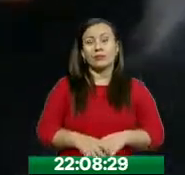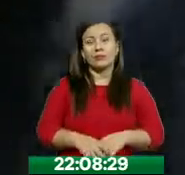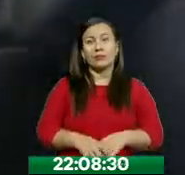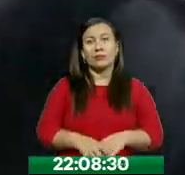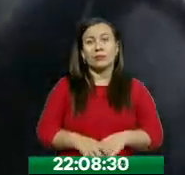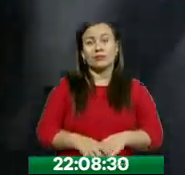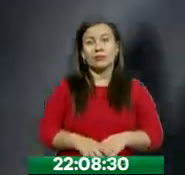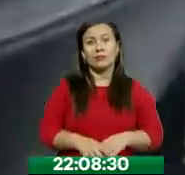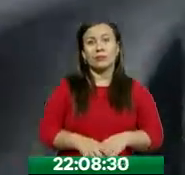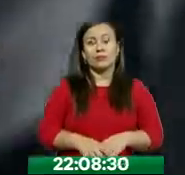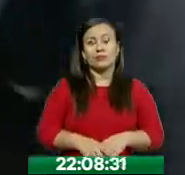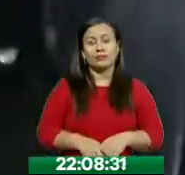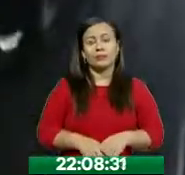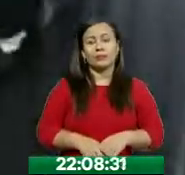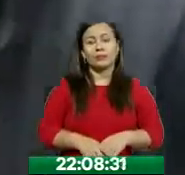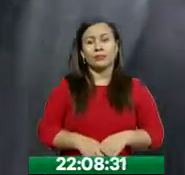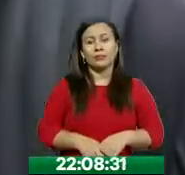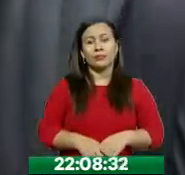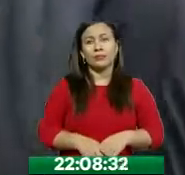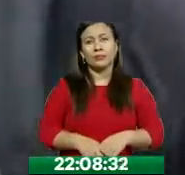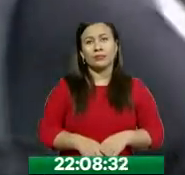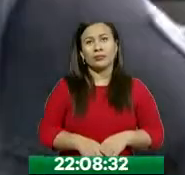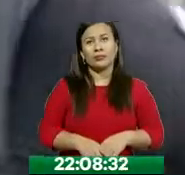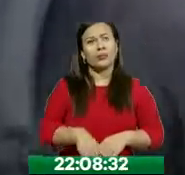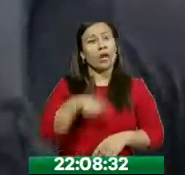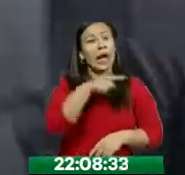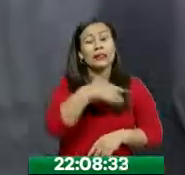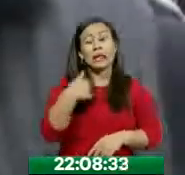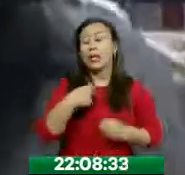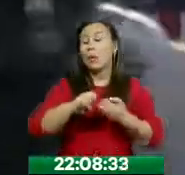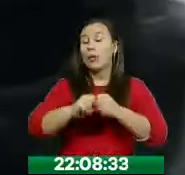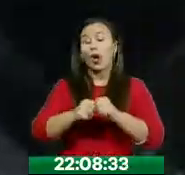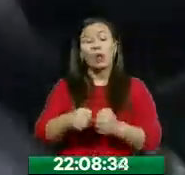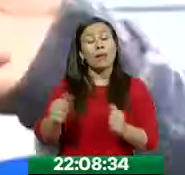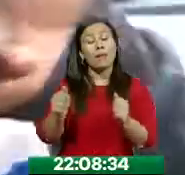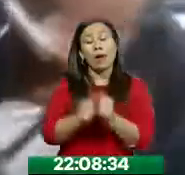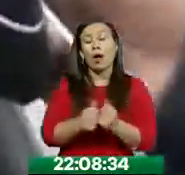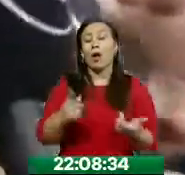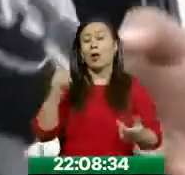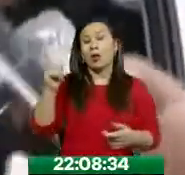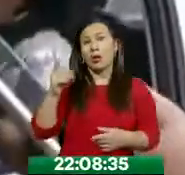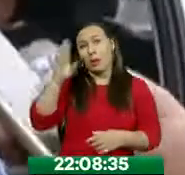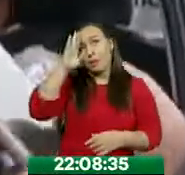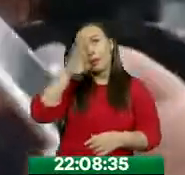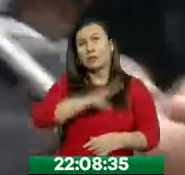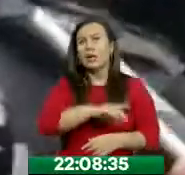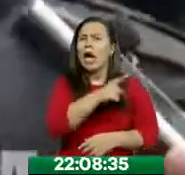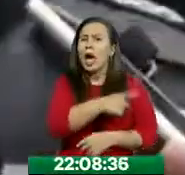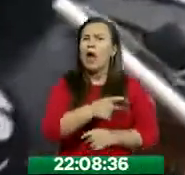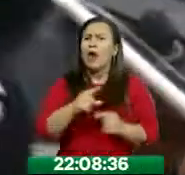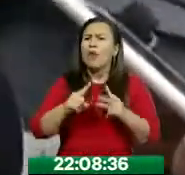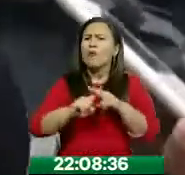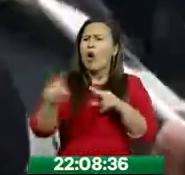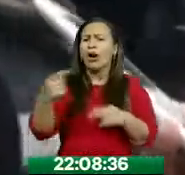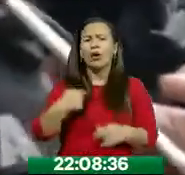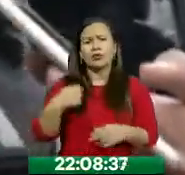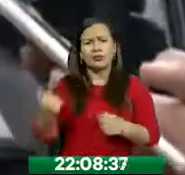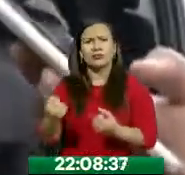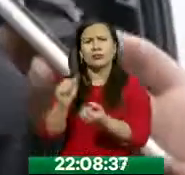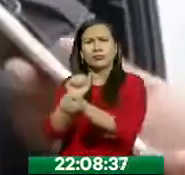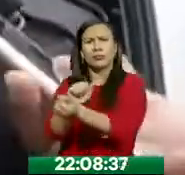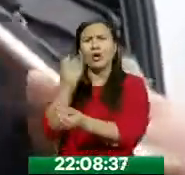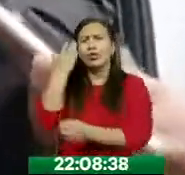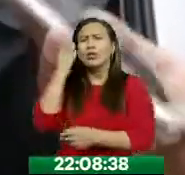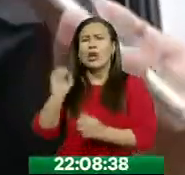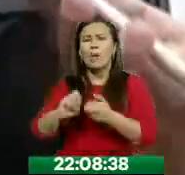Parece que le salió una causa pendiente para se quería dar la fuga. Estaba con custodia y parece que ha tenido un problema, no